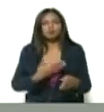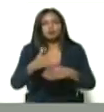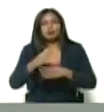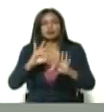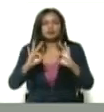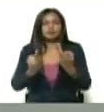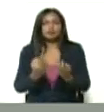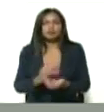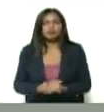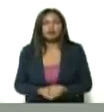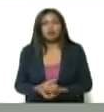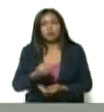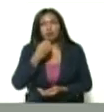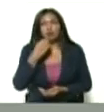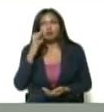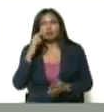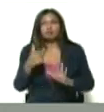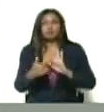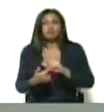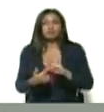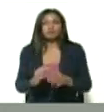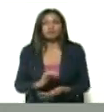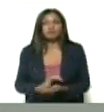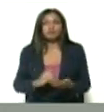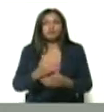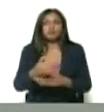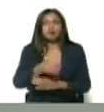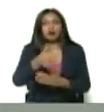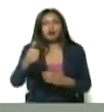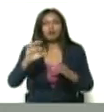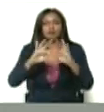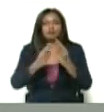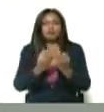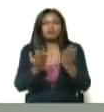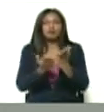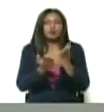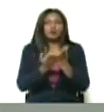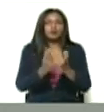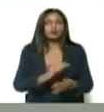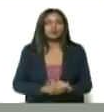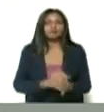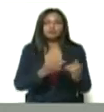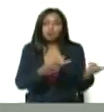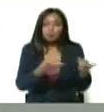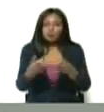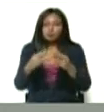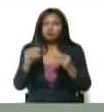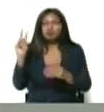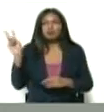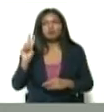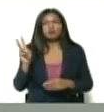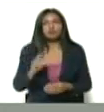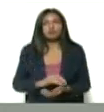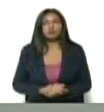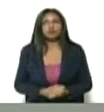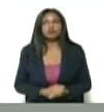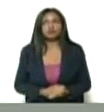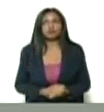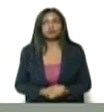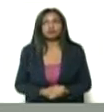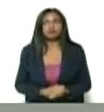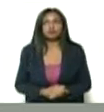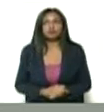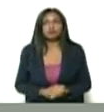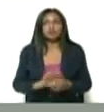familia. Bueno, aquí está el plan Cada Familia Una Escuela. Así invito a toda Venezuela,